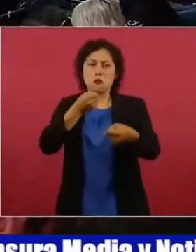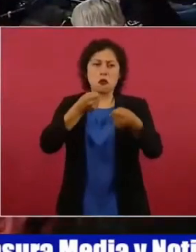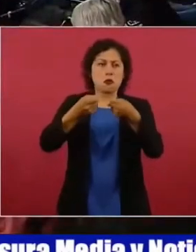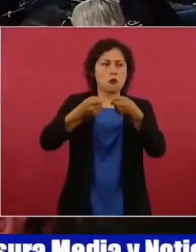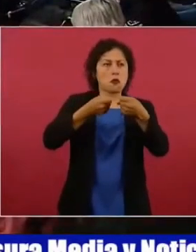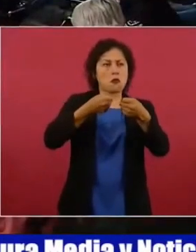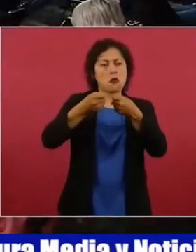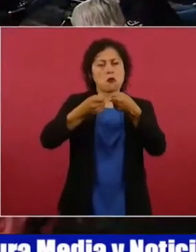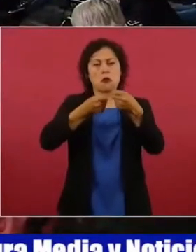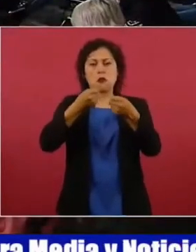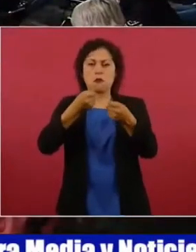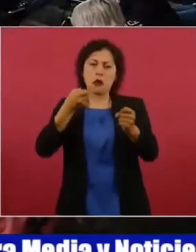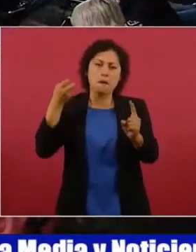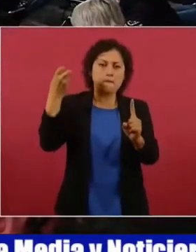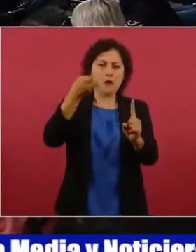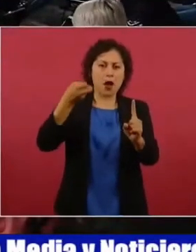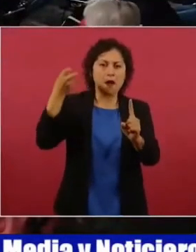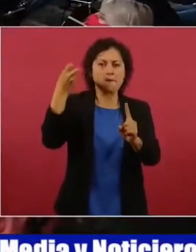micrófonos.